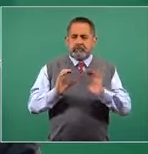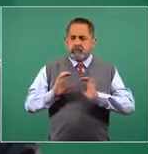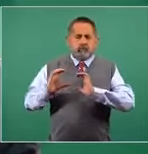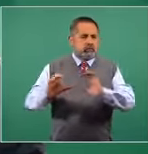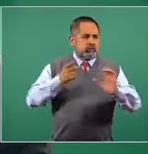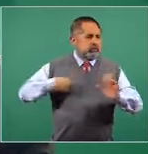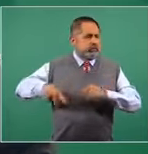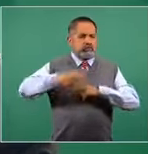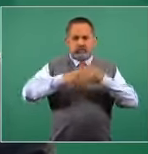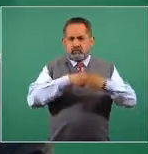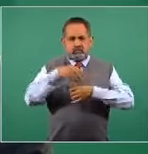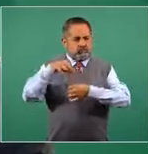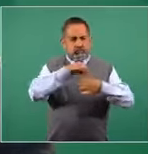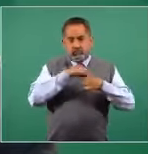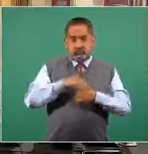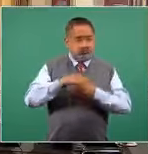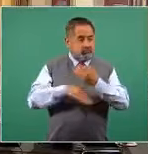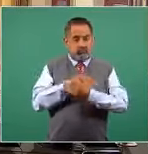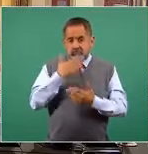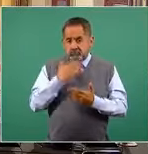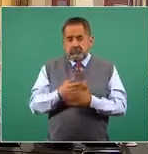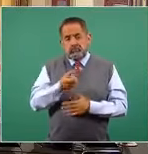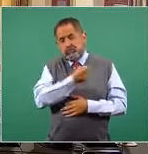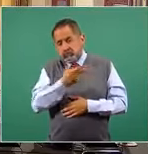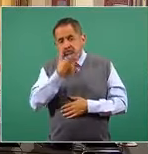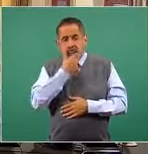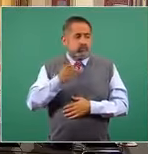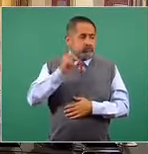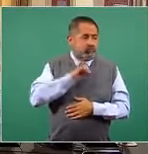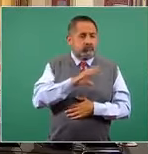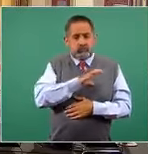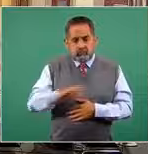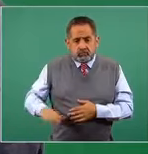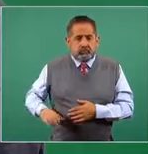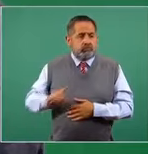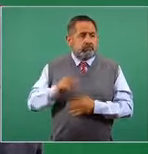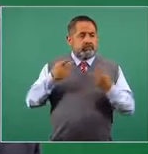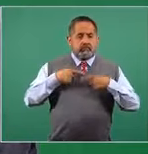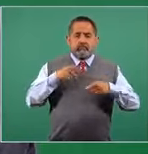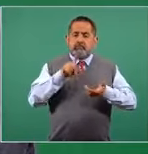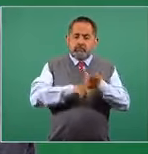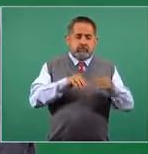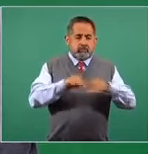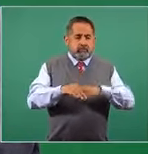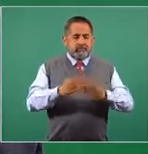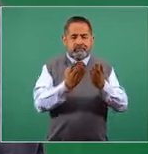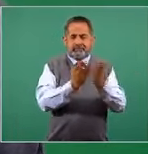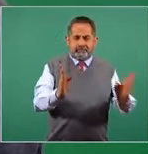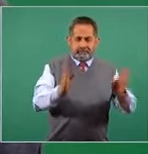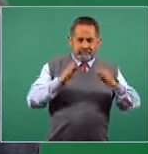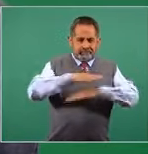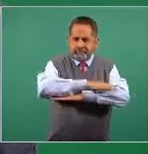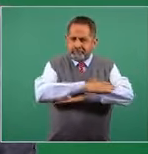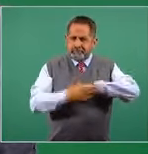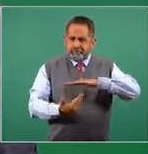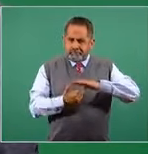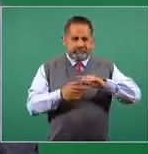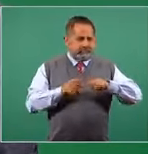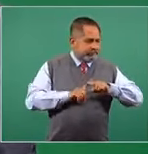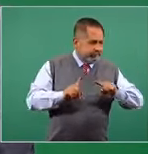la población, toda la población, candidatas y candidatos, funcionarias y funcionarios electorales, desde